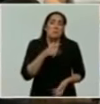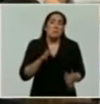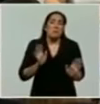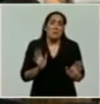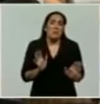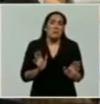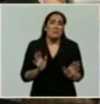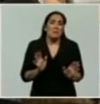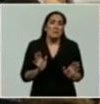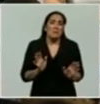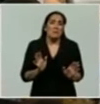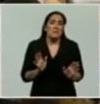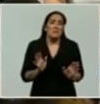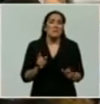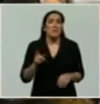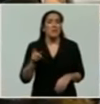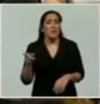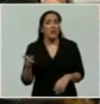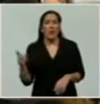pequeño,